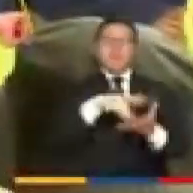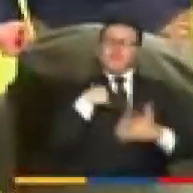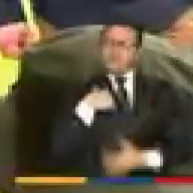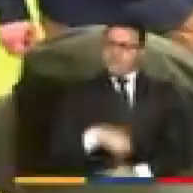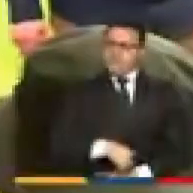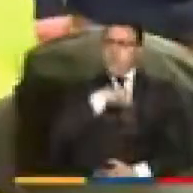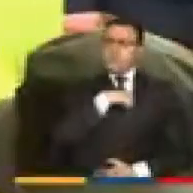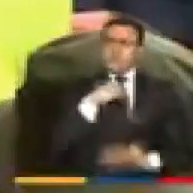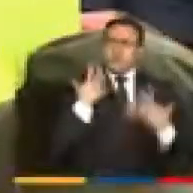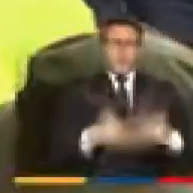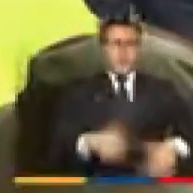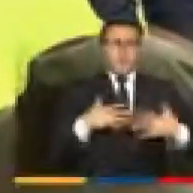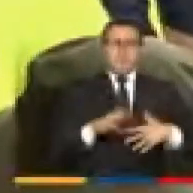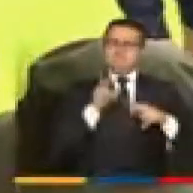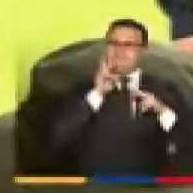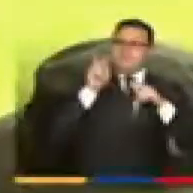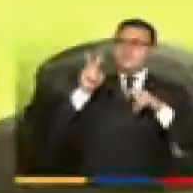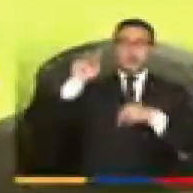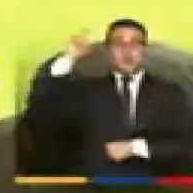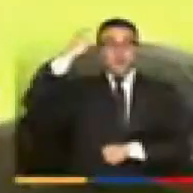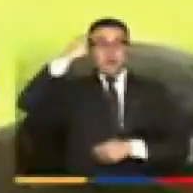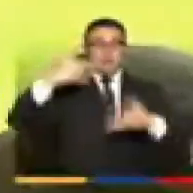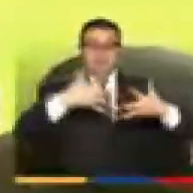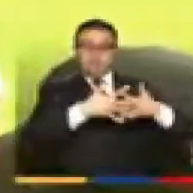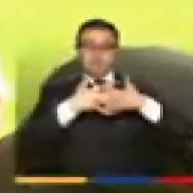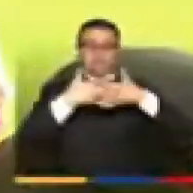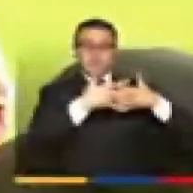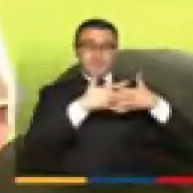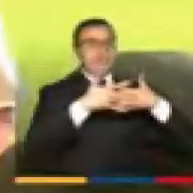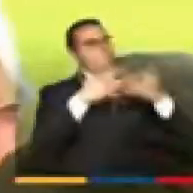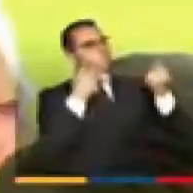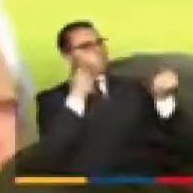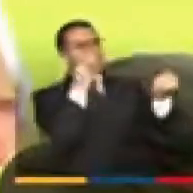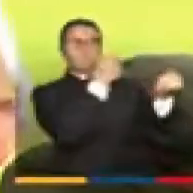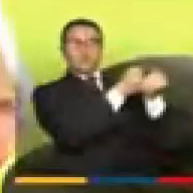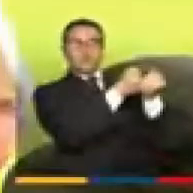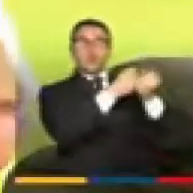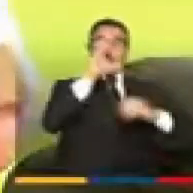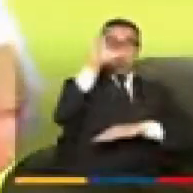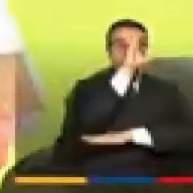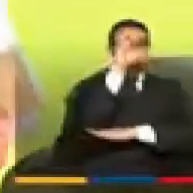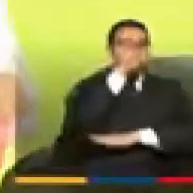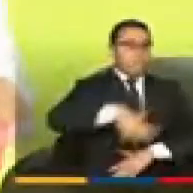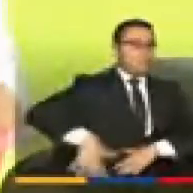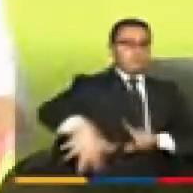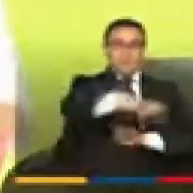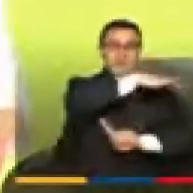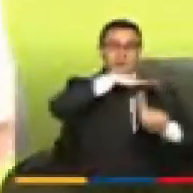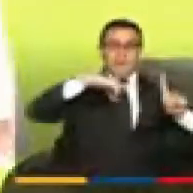el compromiso del gobierno de los Estados Unidos con la protección del medio